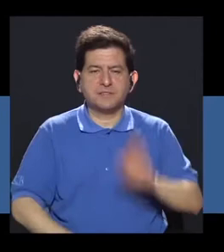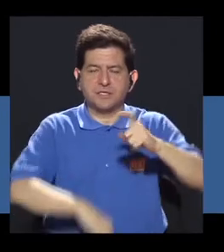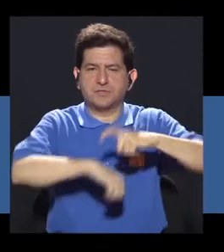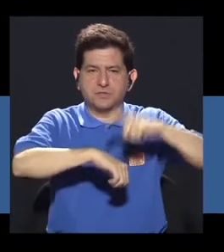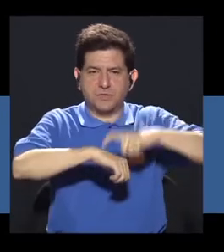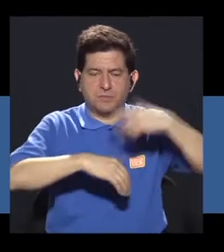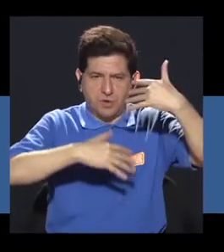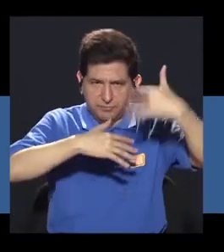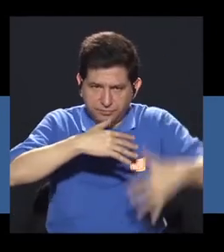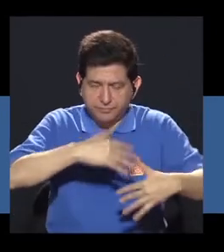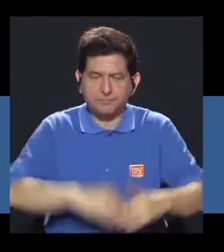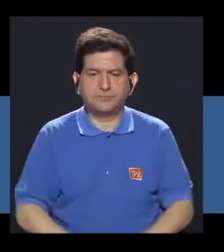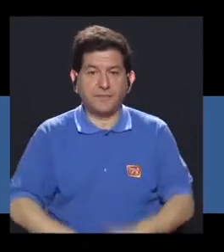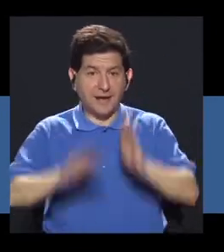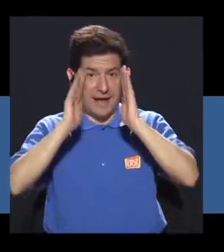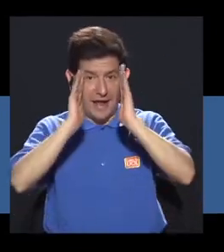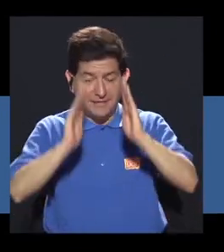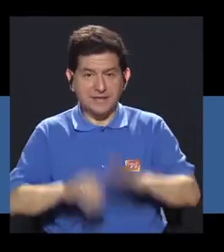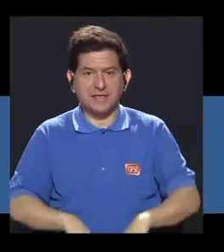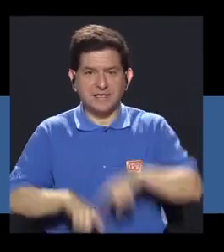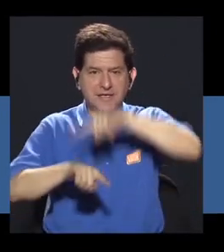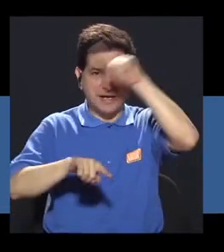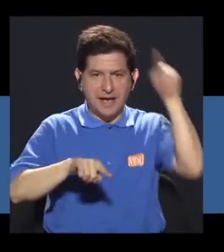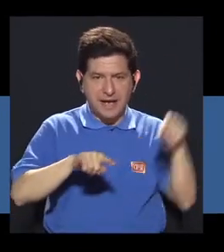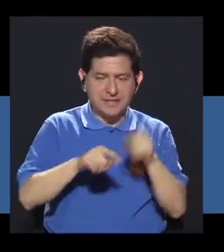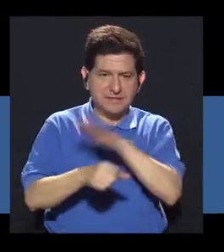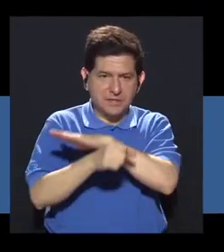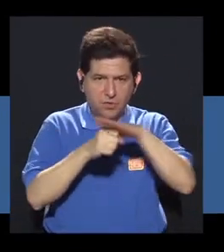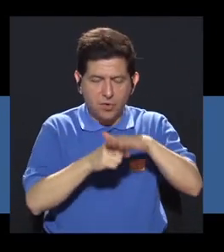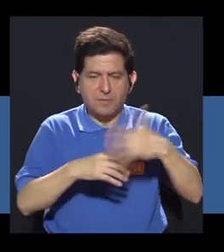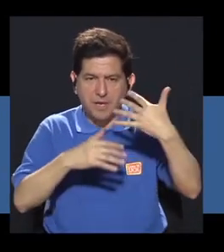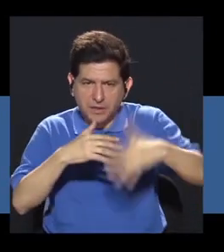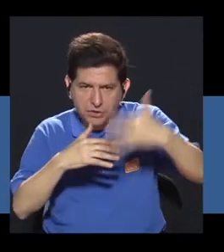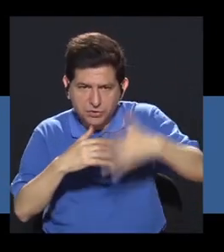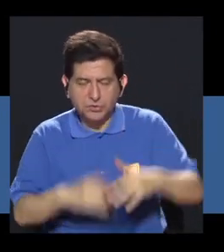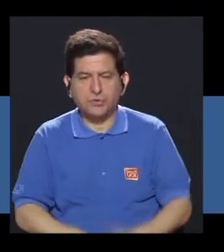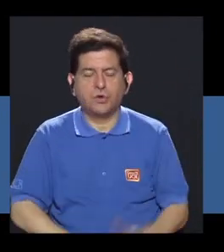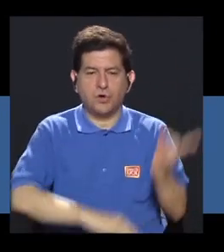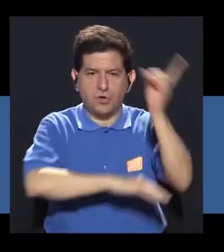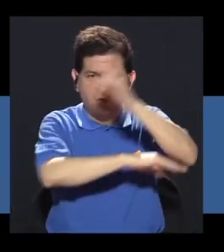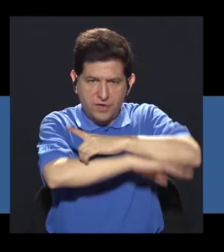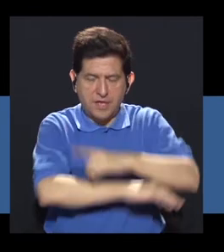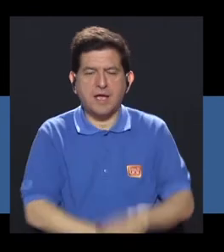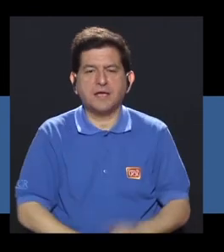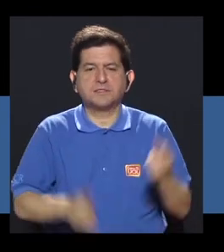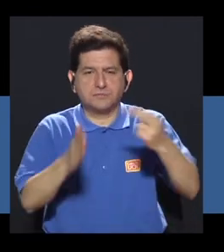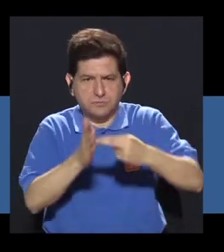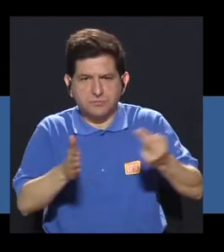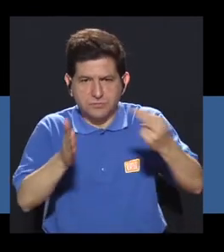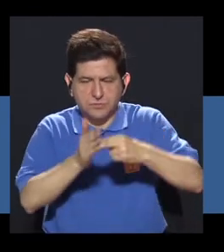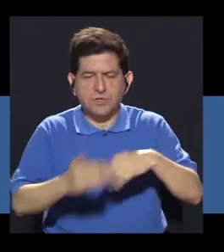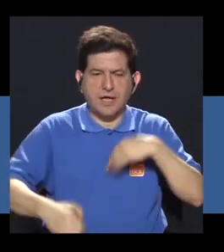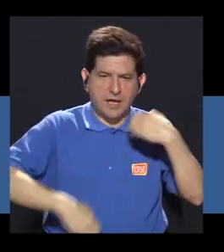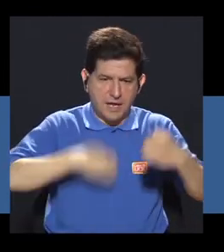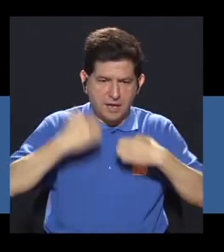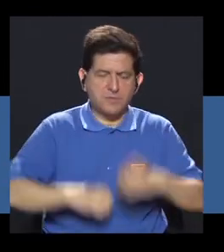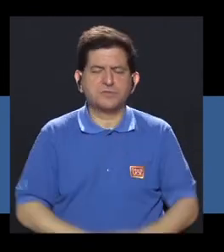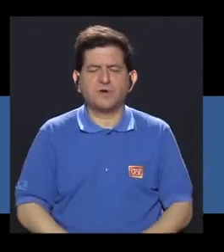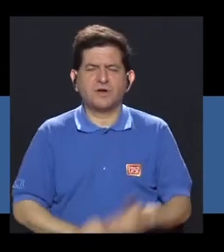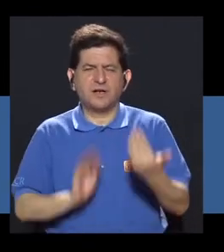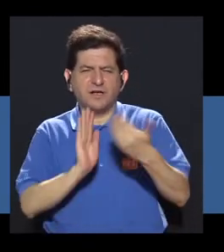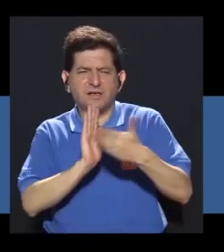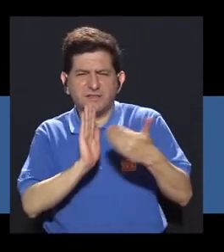que están empezando su periodo menstrual. Preste atención al ciclo completo de la menstruación, los días, la